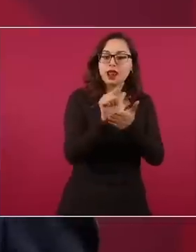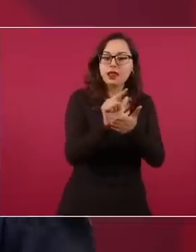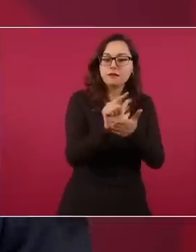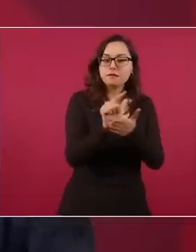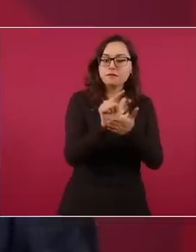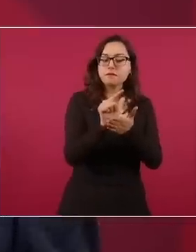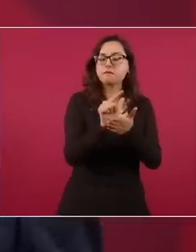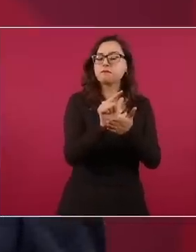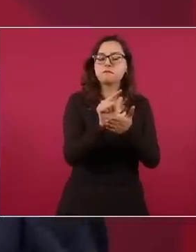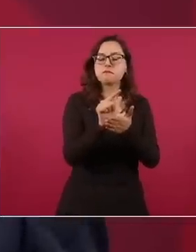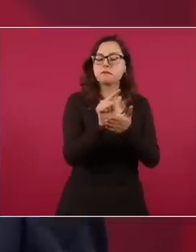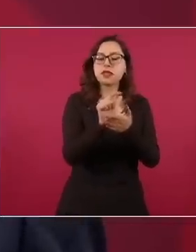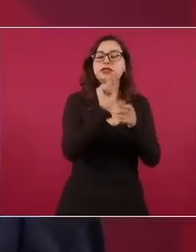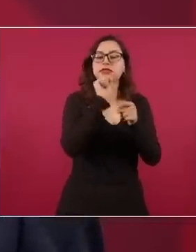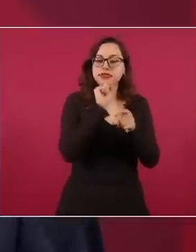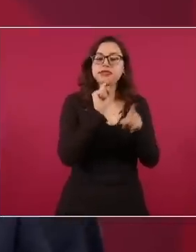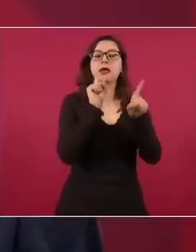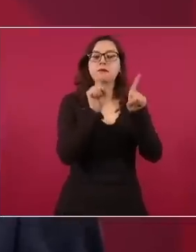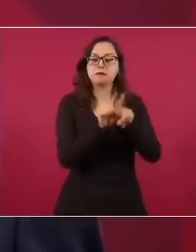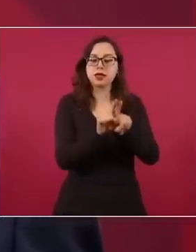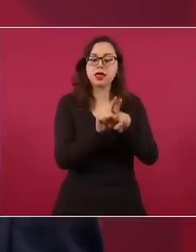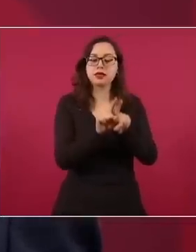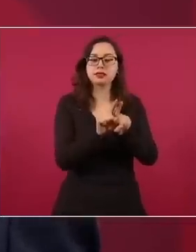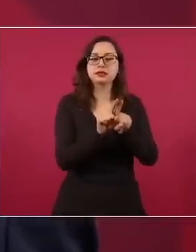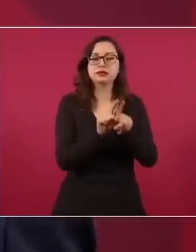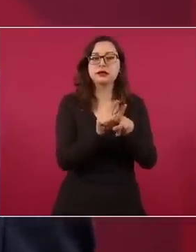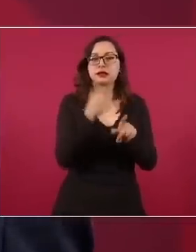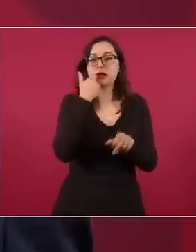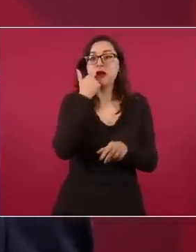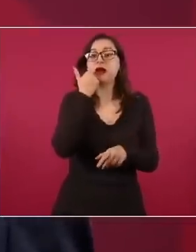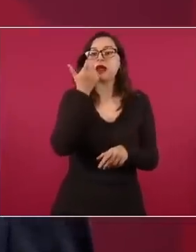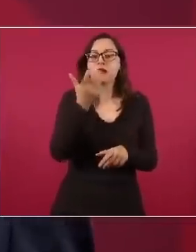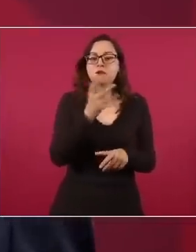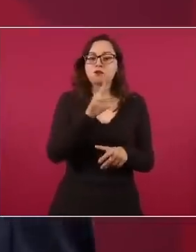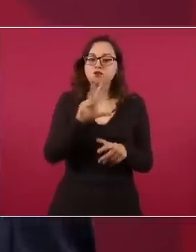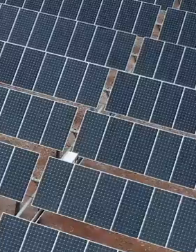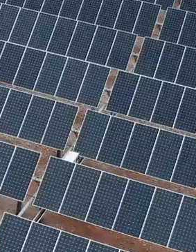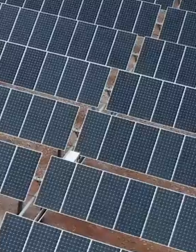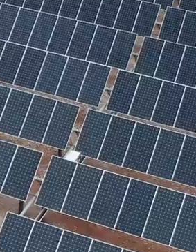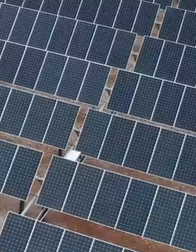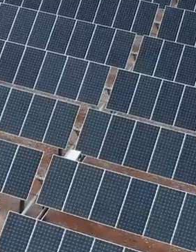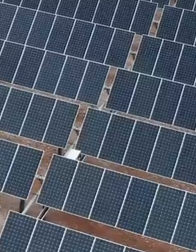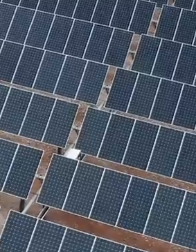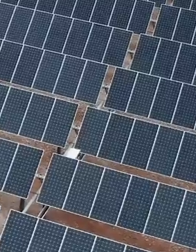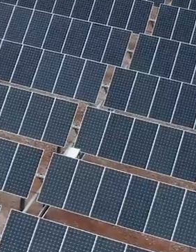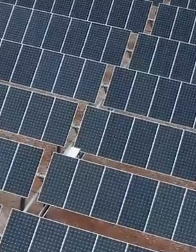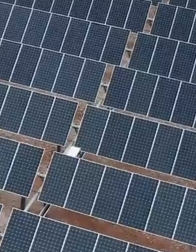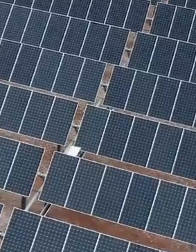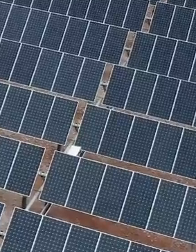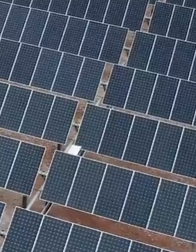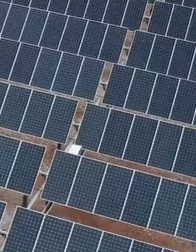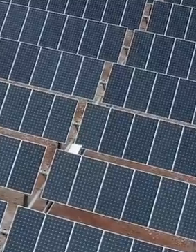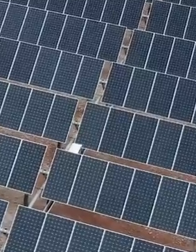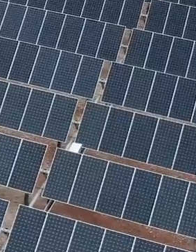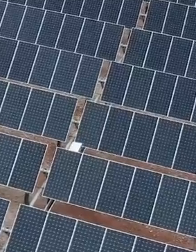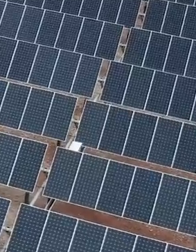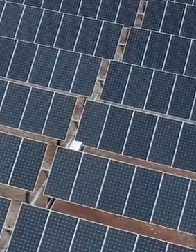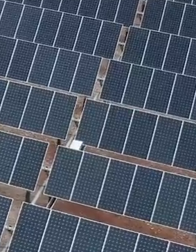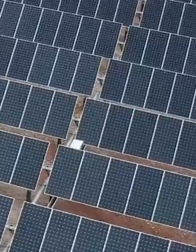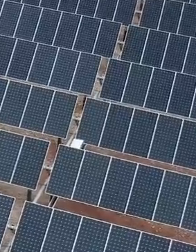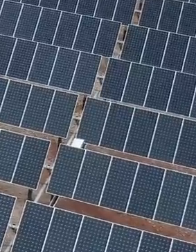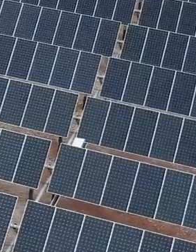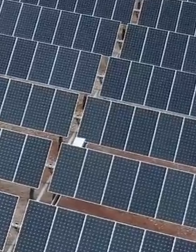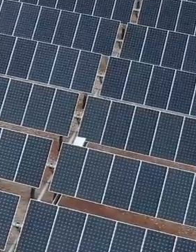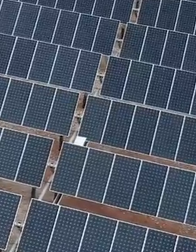se está pensando en replicar la planta solar